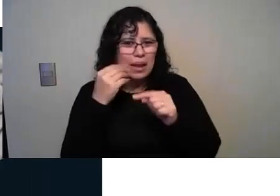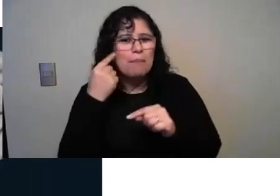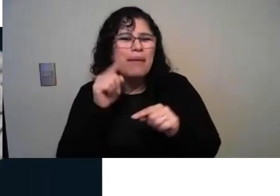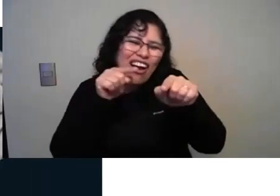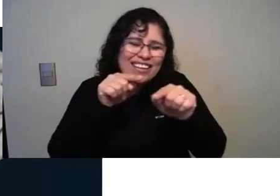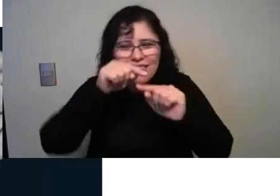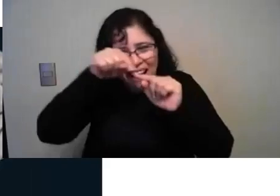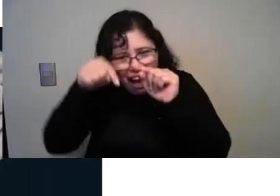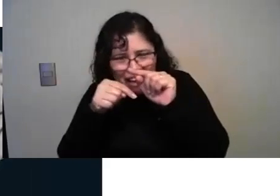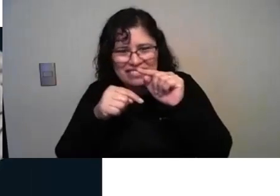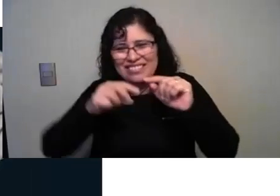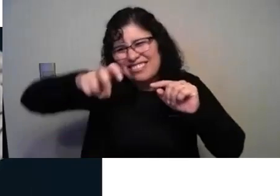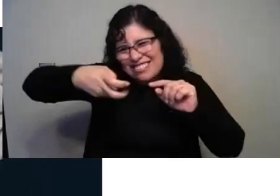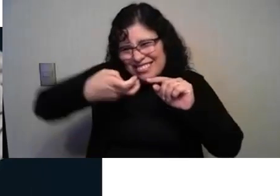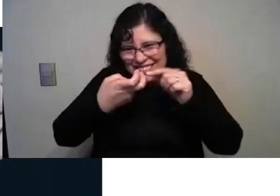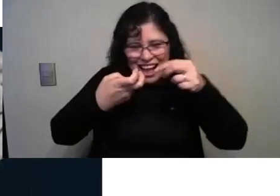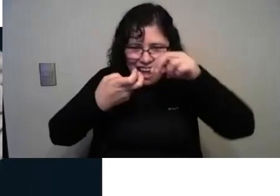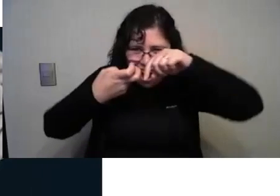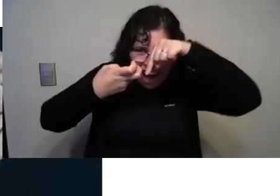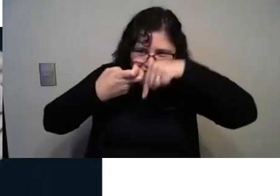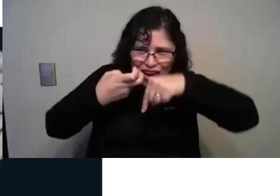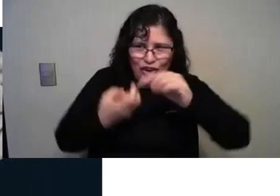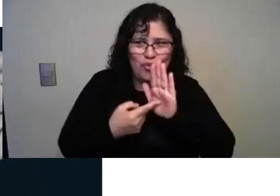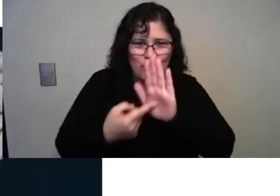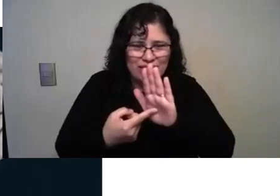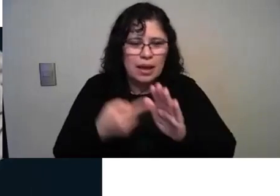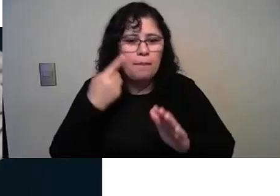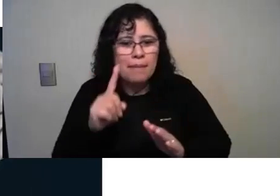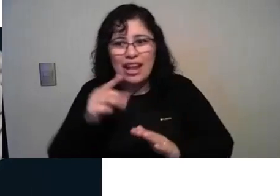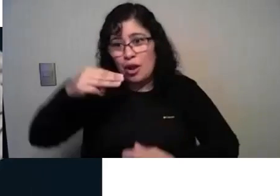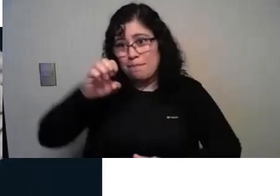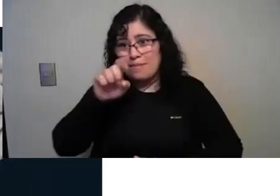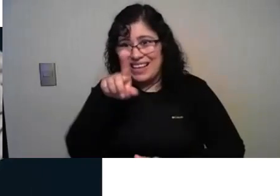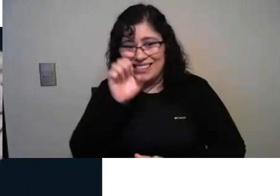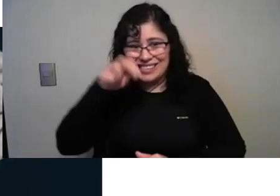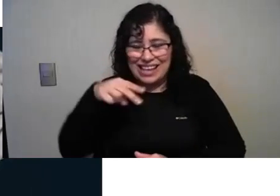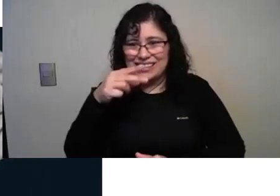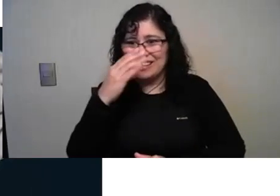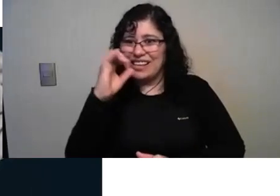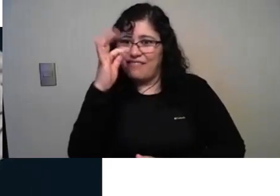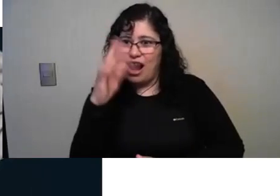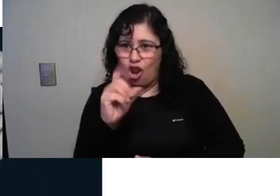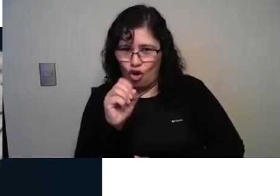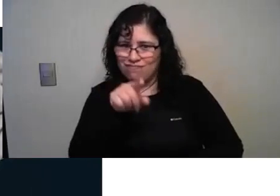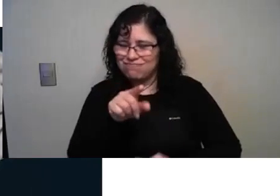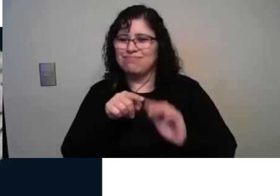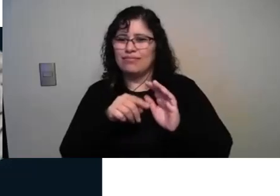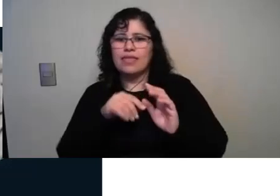la pantalla izquierda corresponde al mesencéfalo, le sigue, ¿cierto?, el